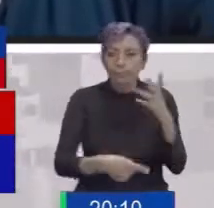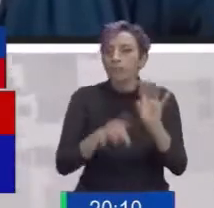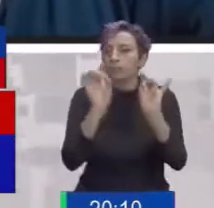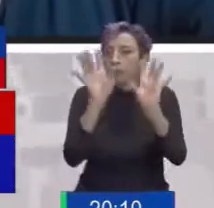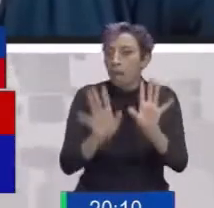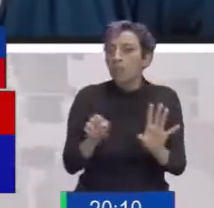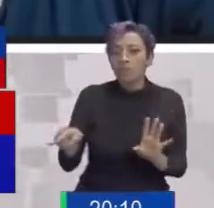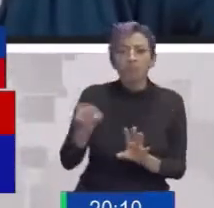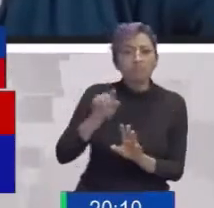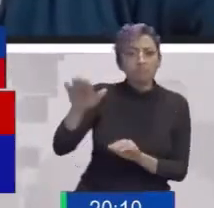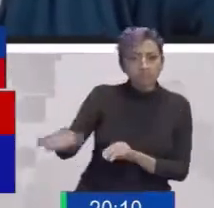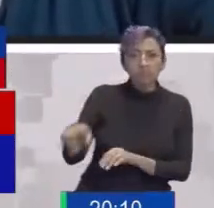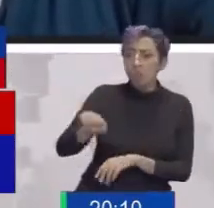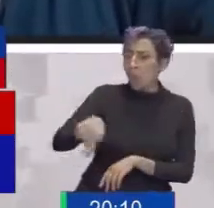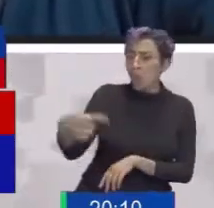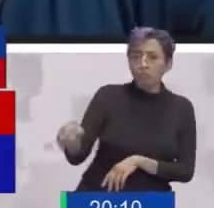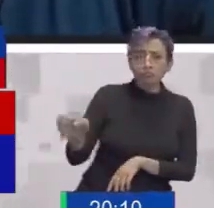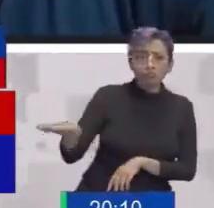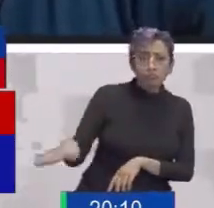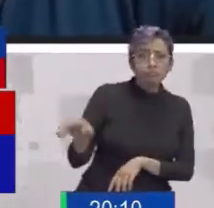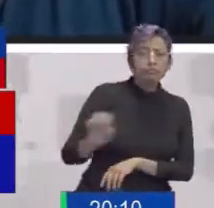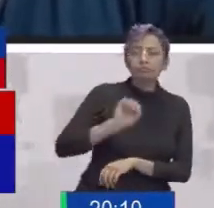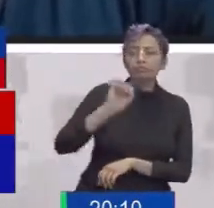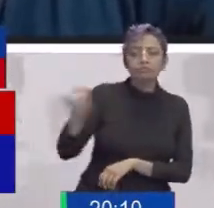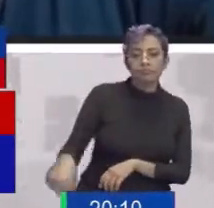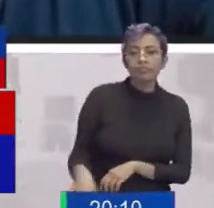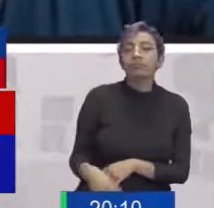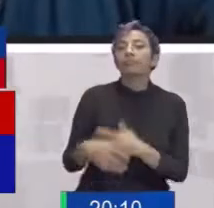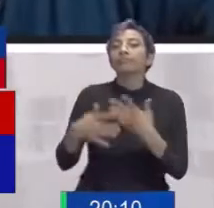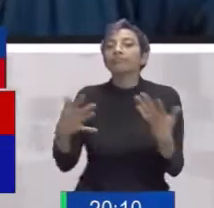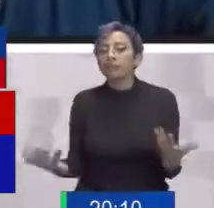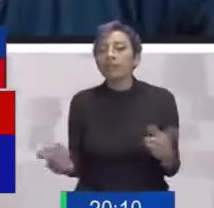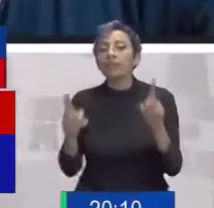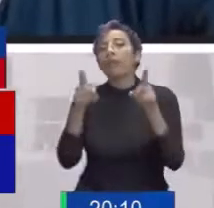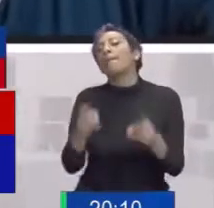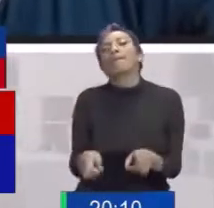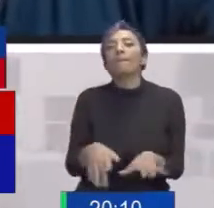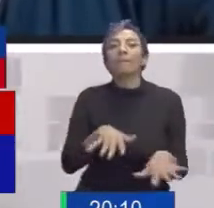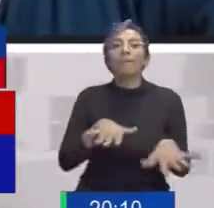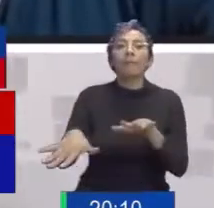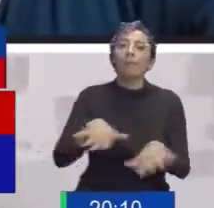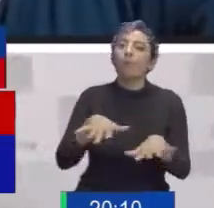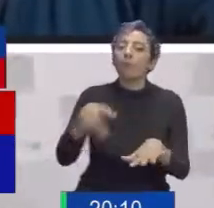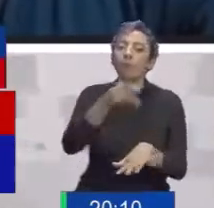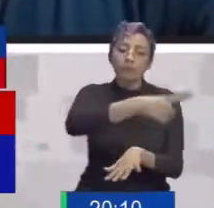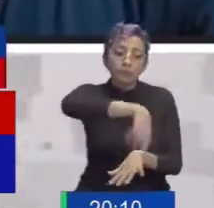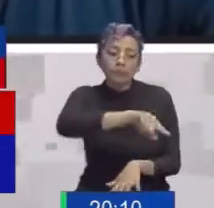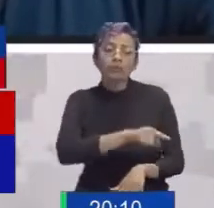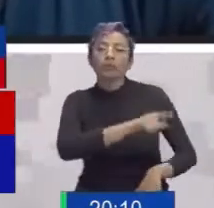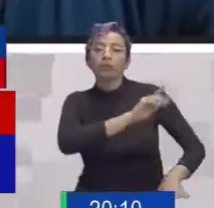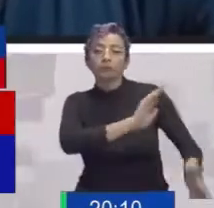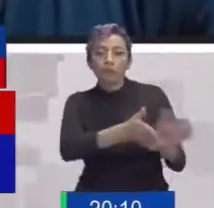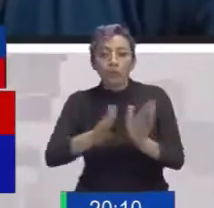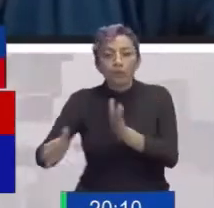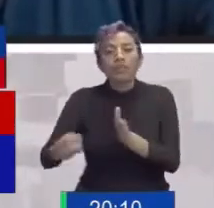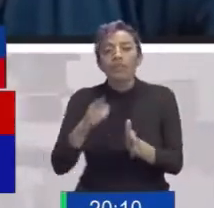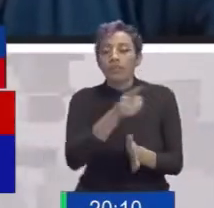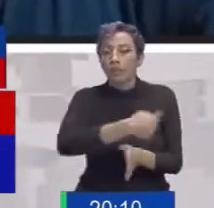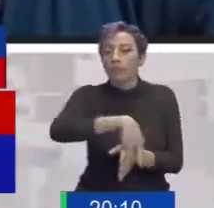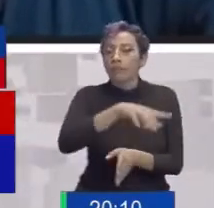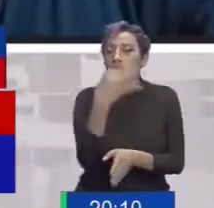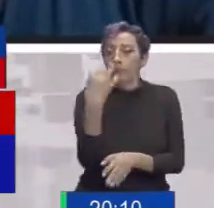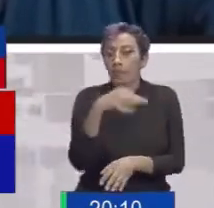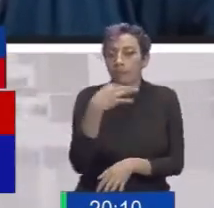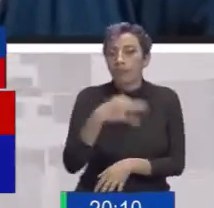desarraigar para viajar a tener tratamientos, ya sea quimioterapias, rayos, porque en su lugar de residencia no hay